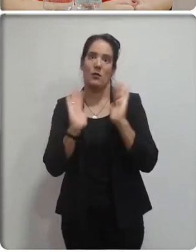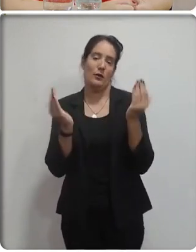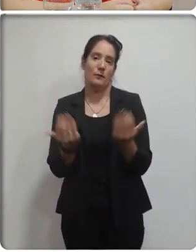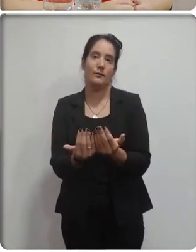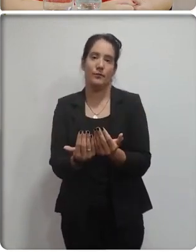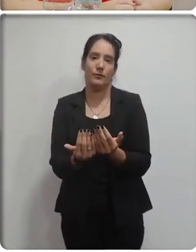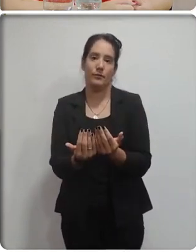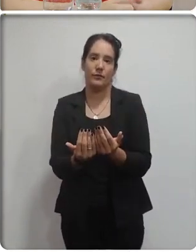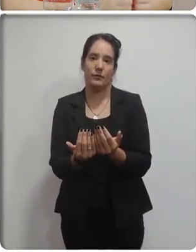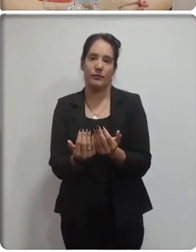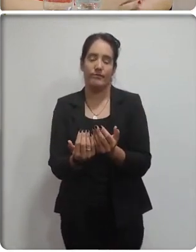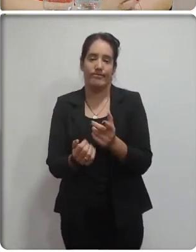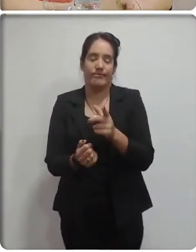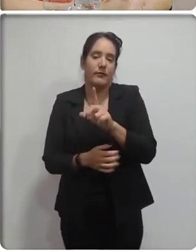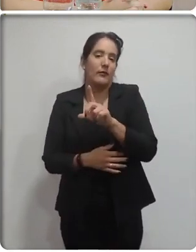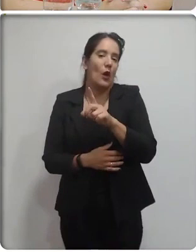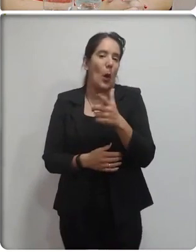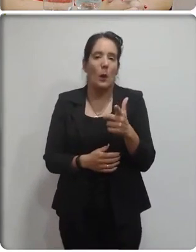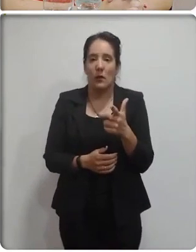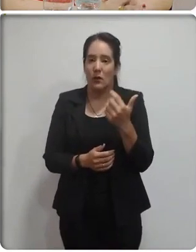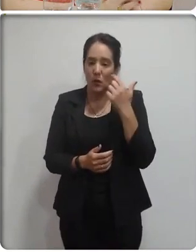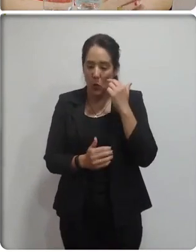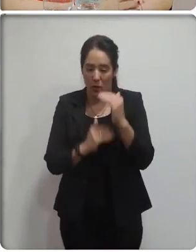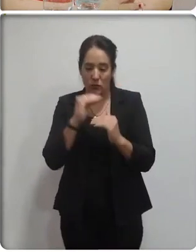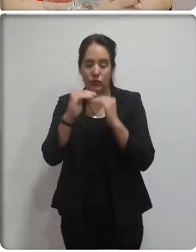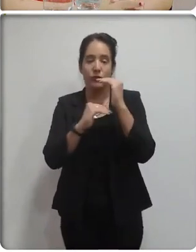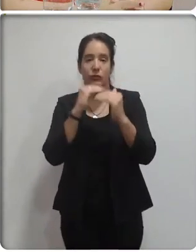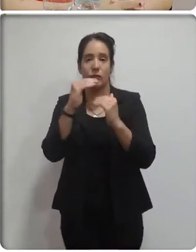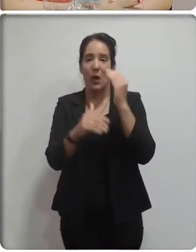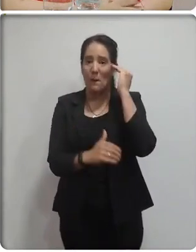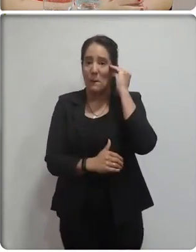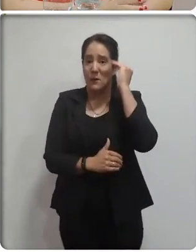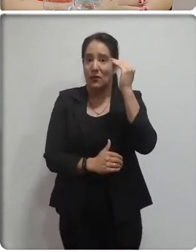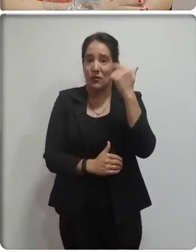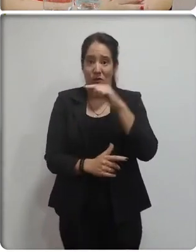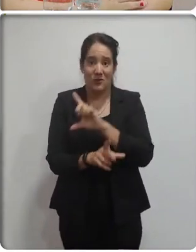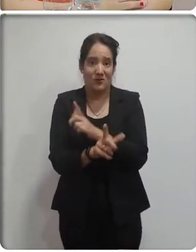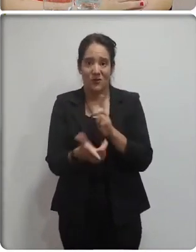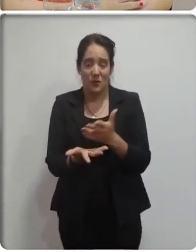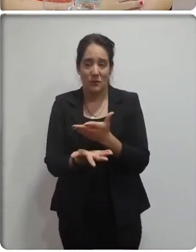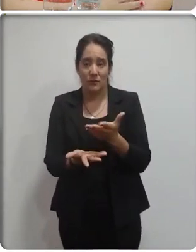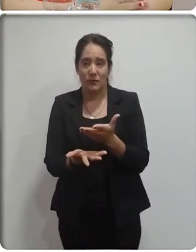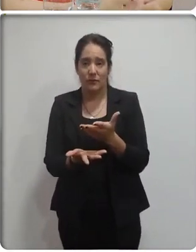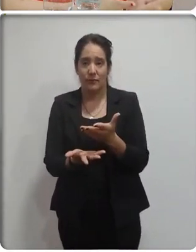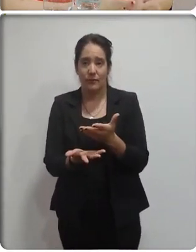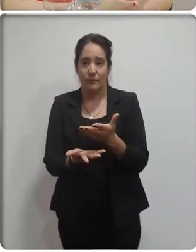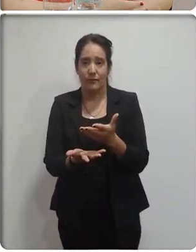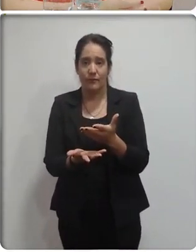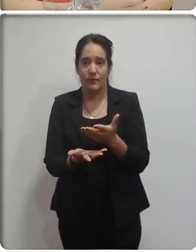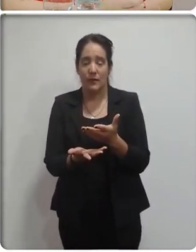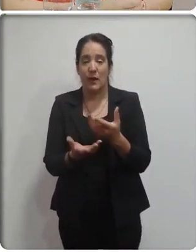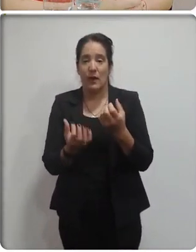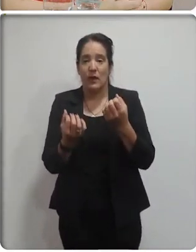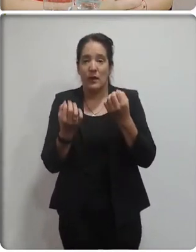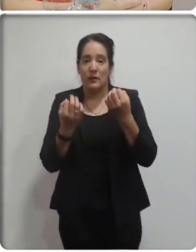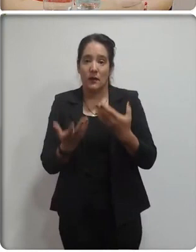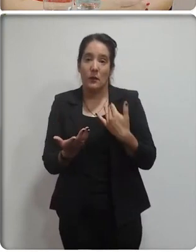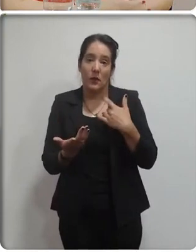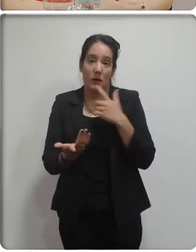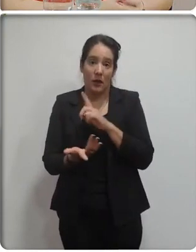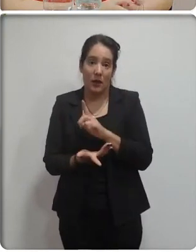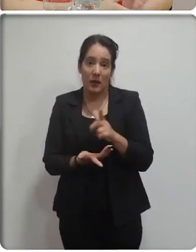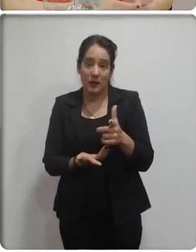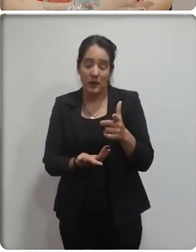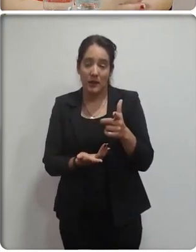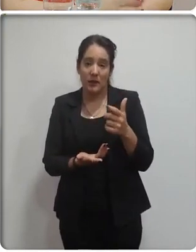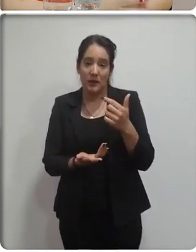No hay priorización, jerarquización ni desarrollo de la docencia ni de investigación. Las normas y los procedimientos que rigen al área asistencial,